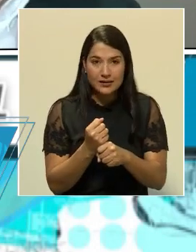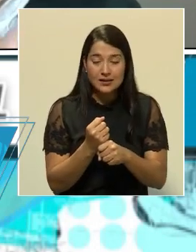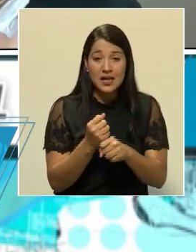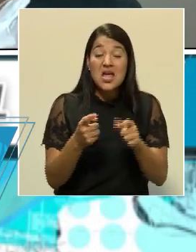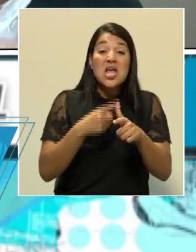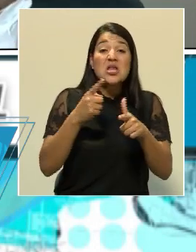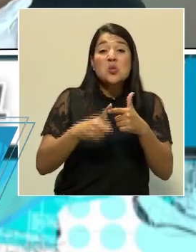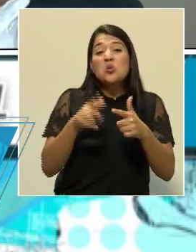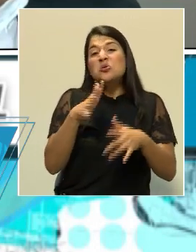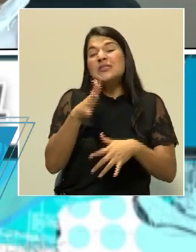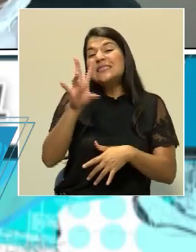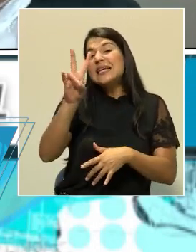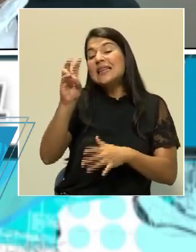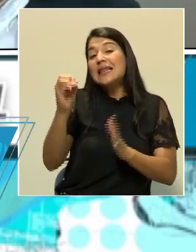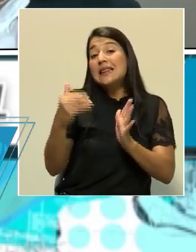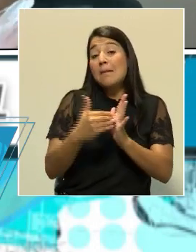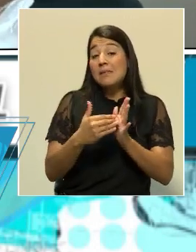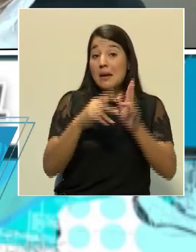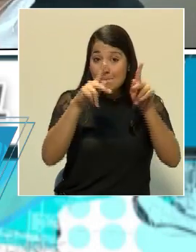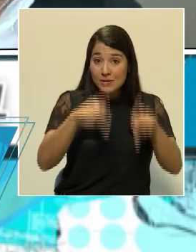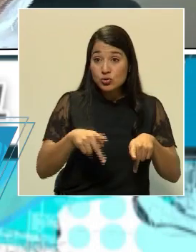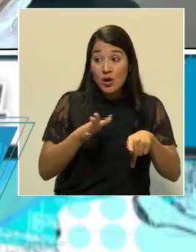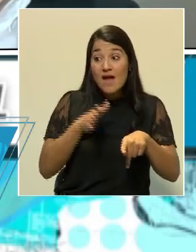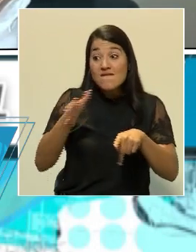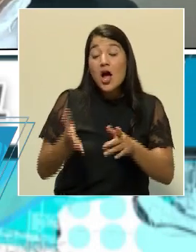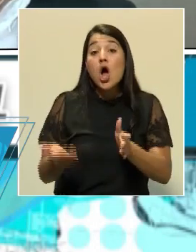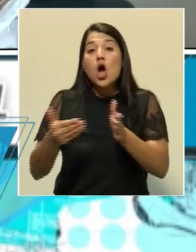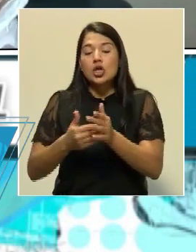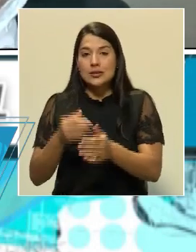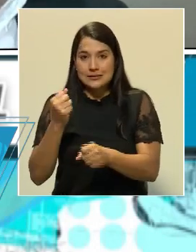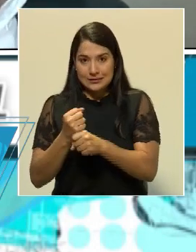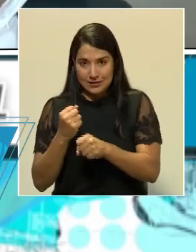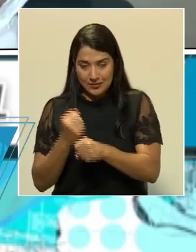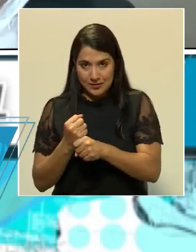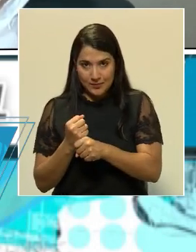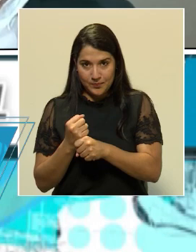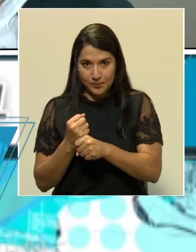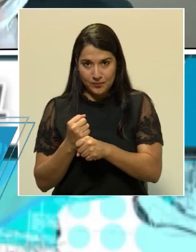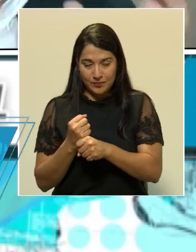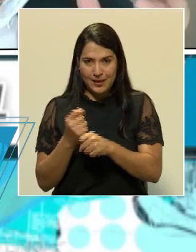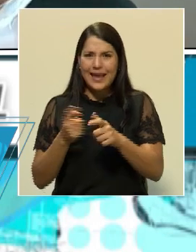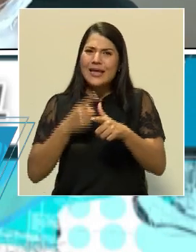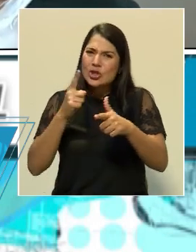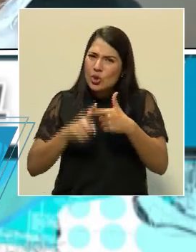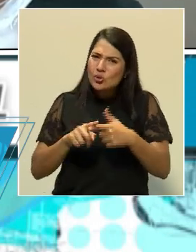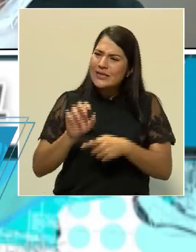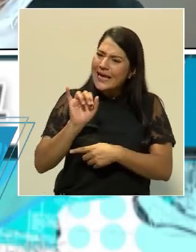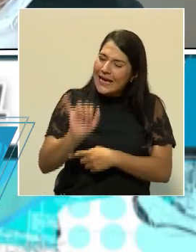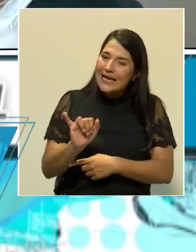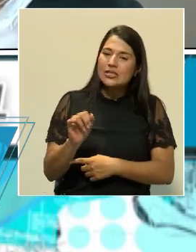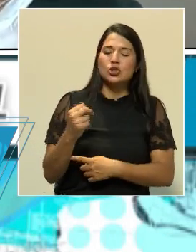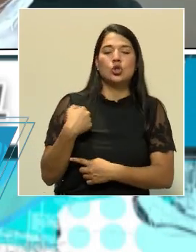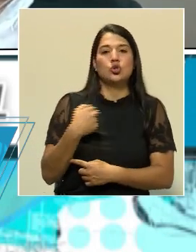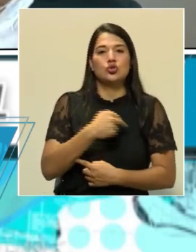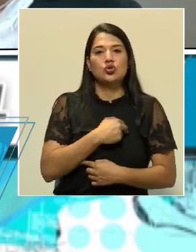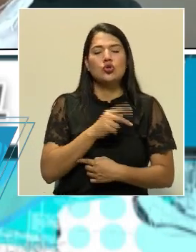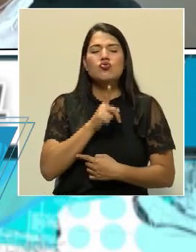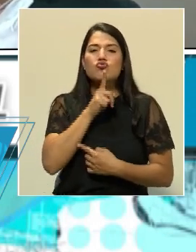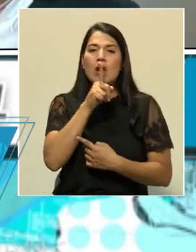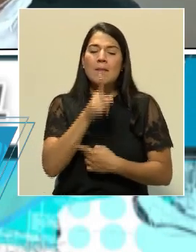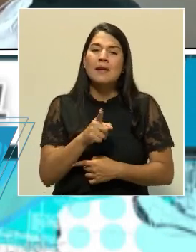menos 70,000 personas de ahí vuelven a su centro de trabajo. Entonces, eso es lo que nosotros realmente